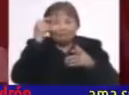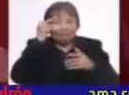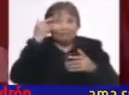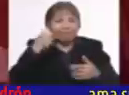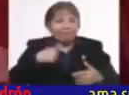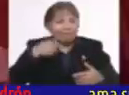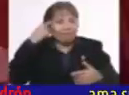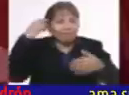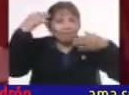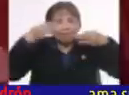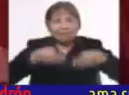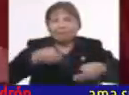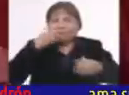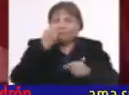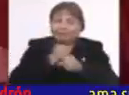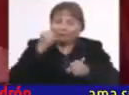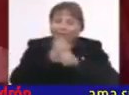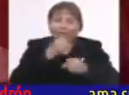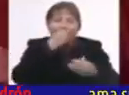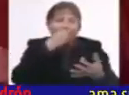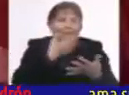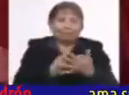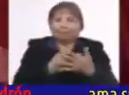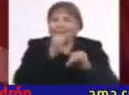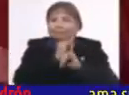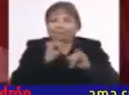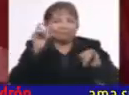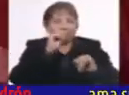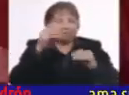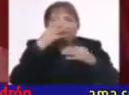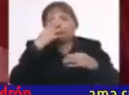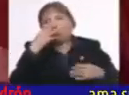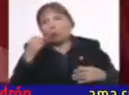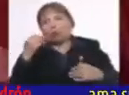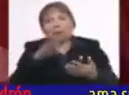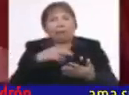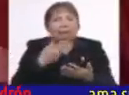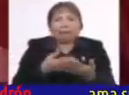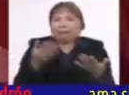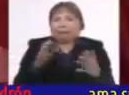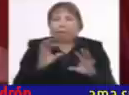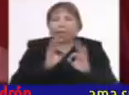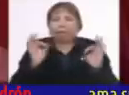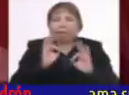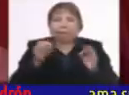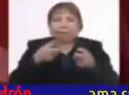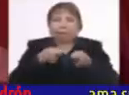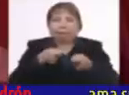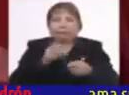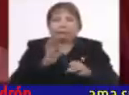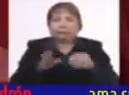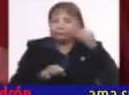tenía la seguridad del que iba a ser un trabajo independiente y que no iban a caer o no iba a ser a ninguna presión